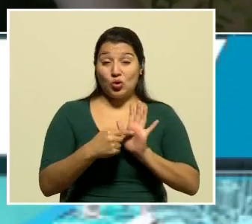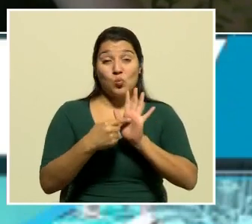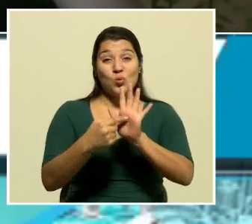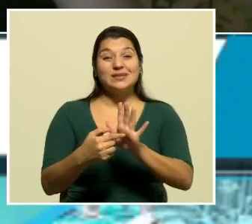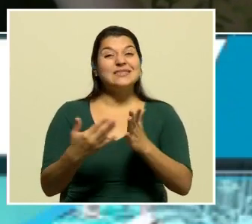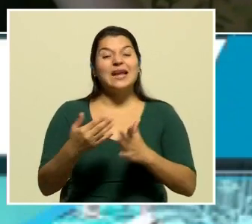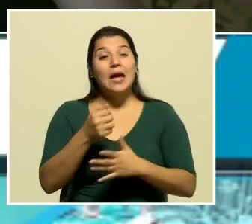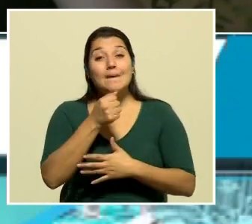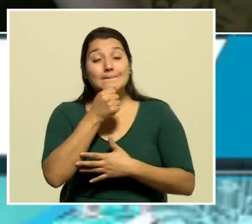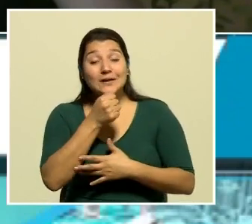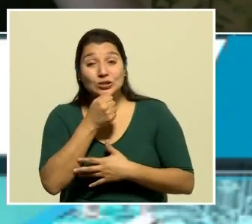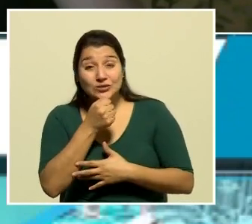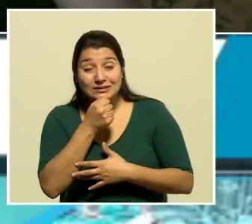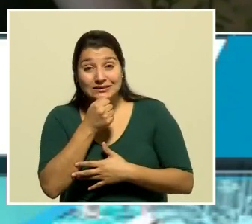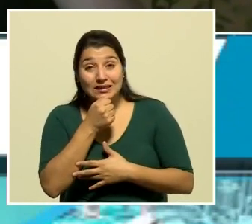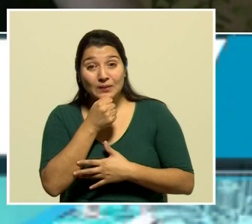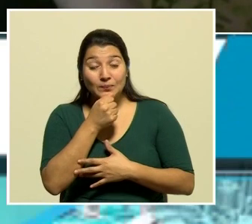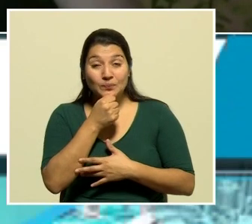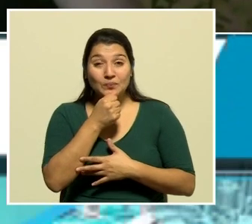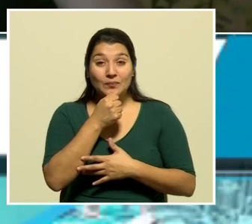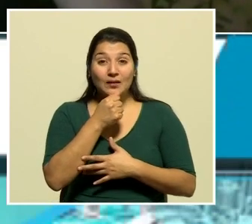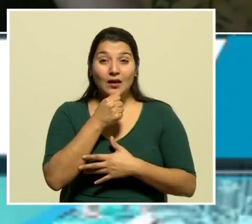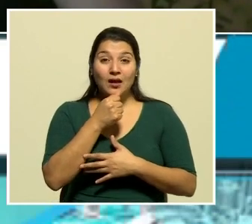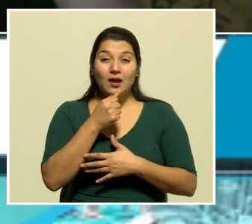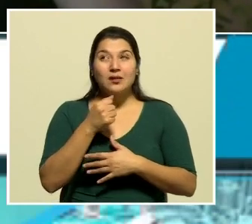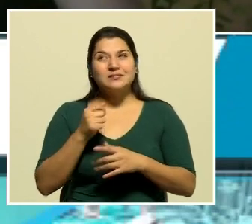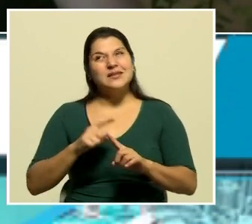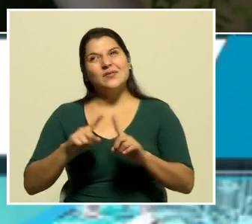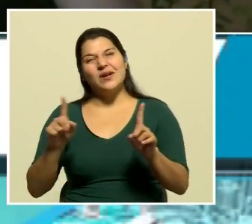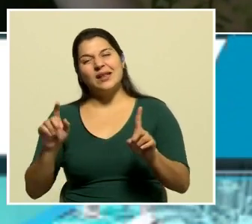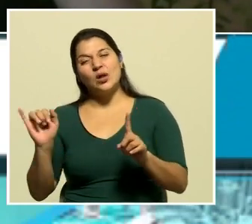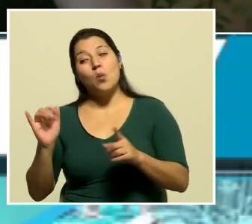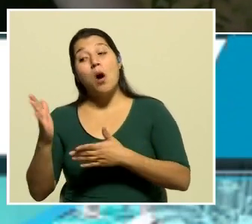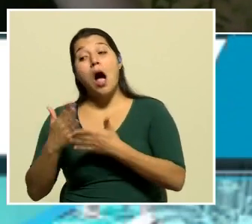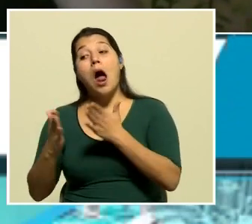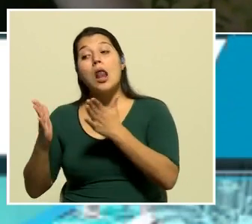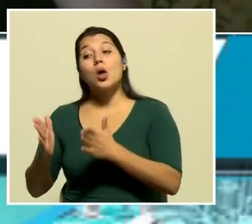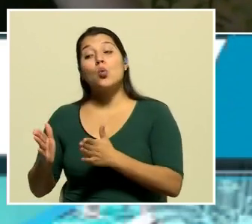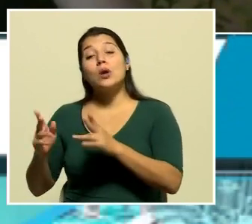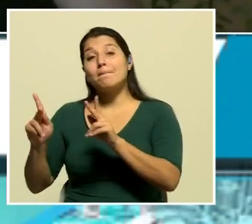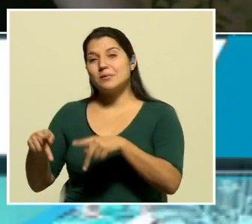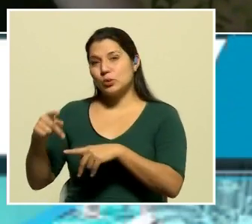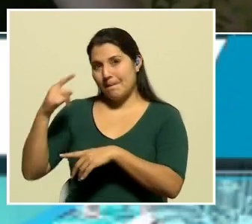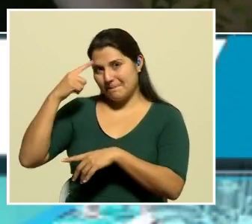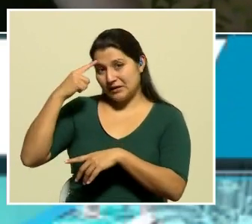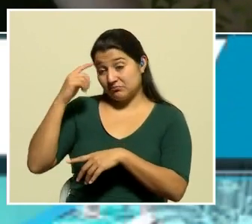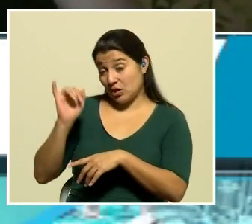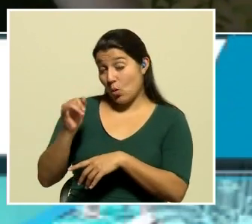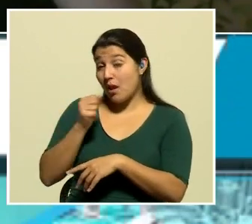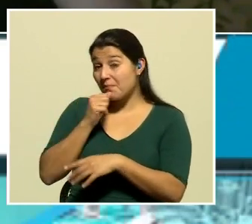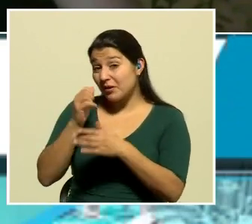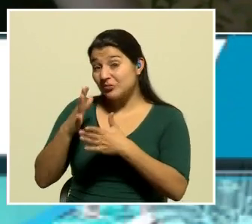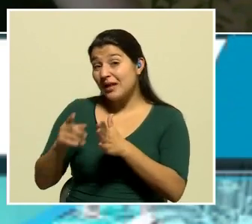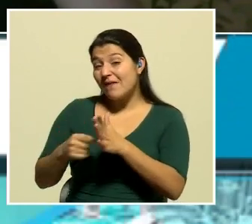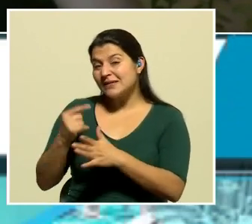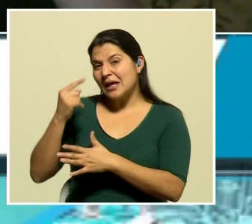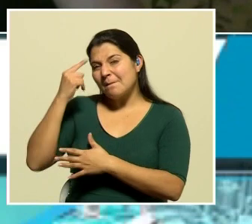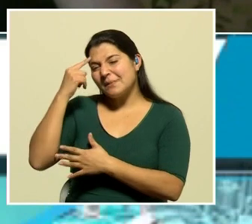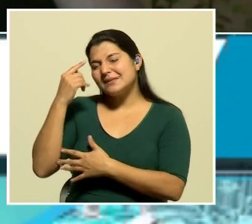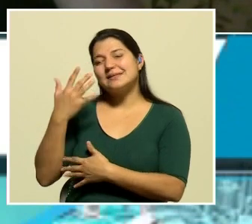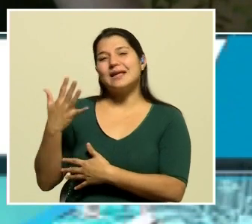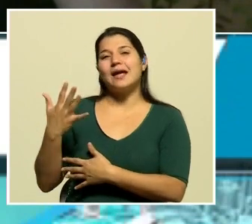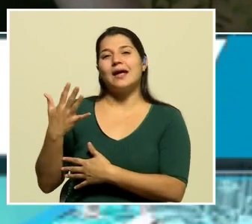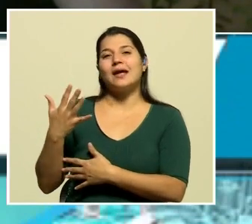el periodismo, a diferencia de lo que mucha gente o alguna gente cree, incluso algunos periodistas,